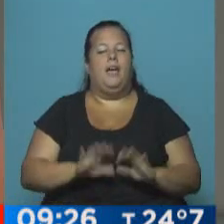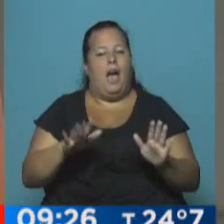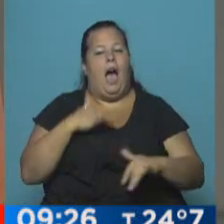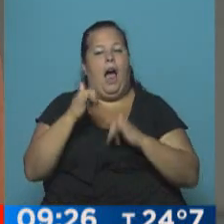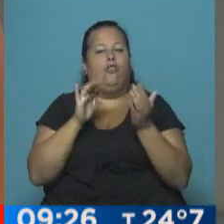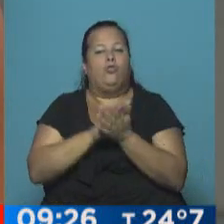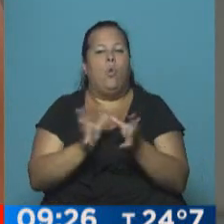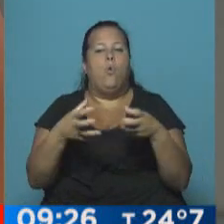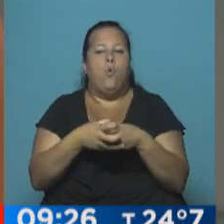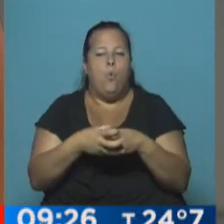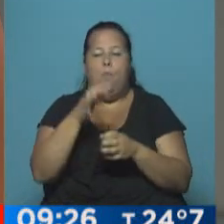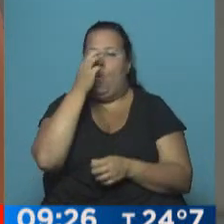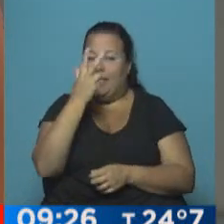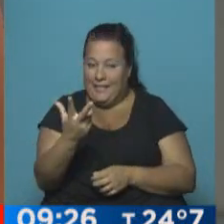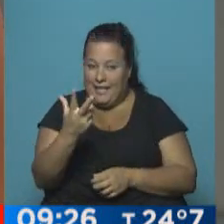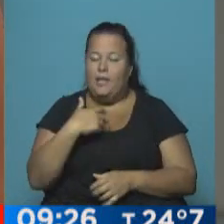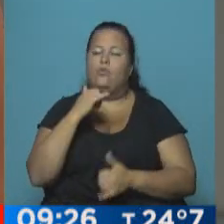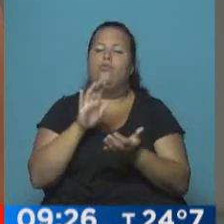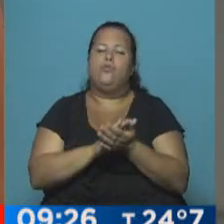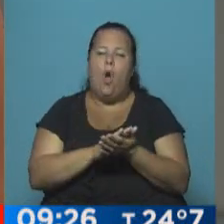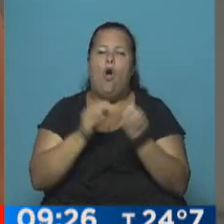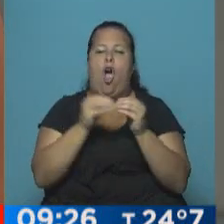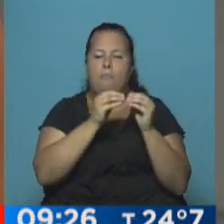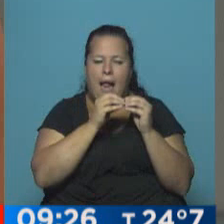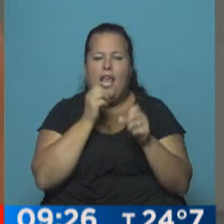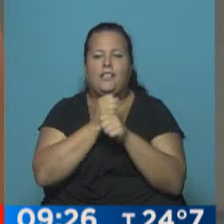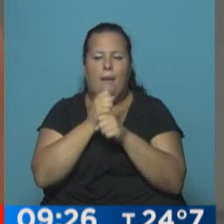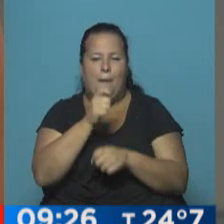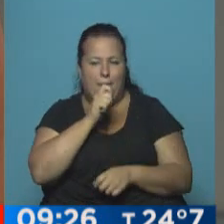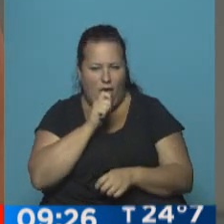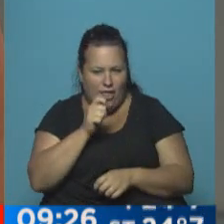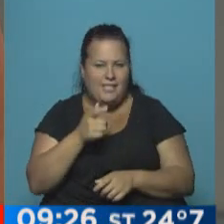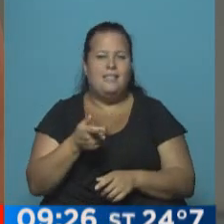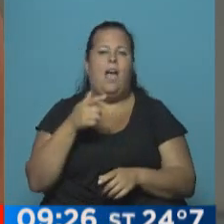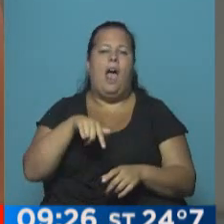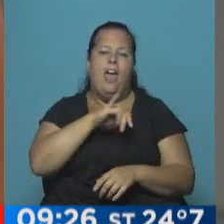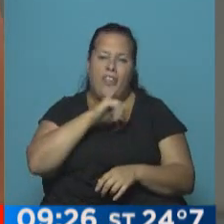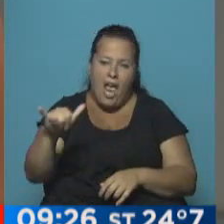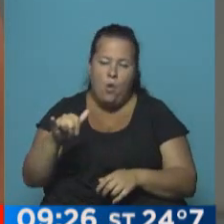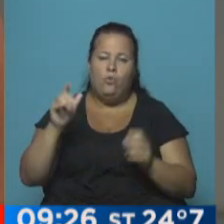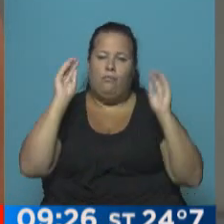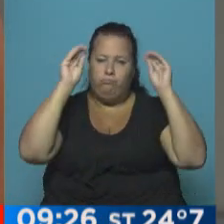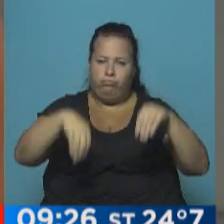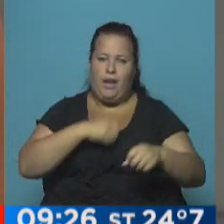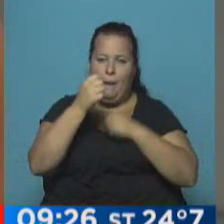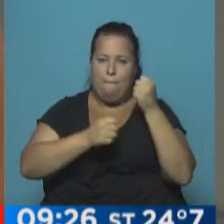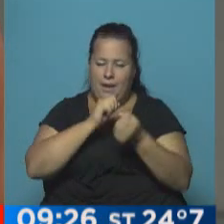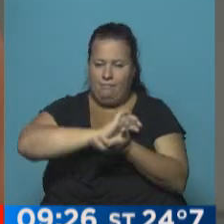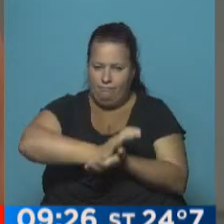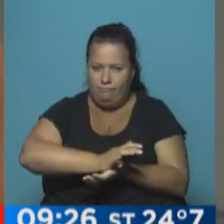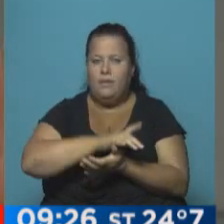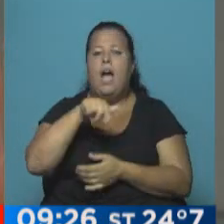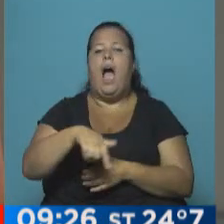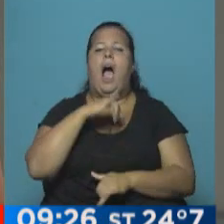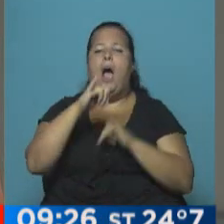Hablamos ahora del grupo 23 y estamos hablando de colegas, trabajadores de la prensa, periodistas que están denunciando el vaciamiento de las empresas. En este